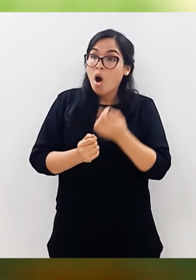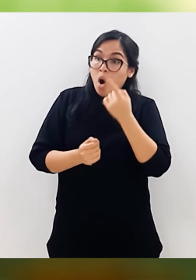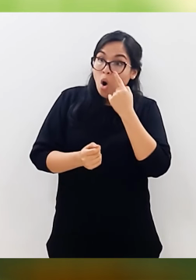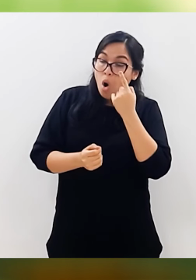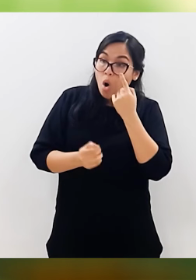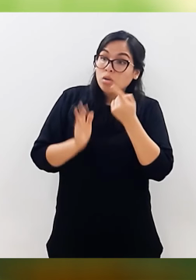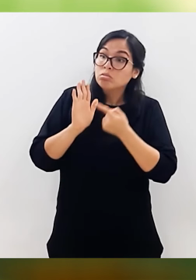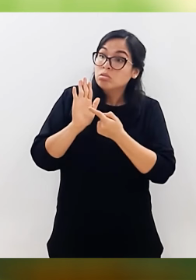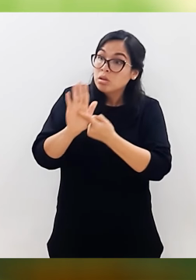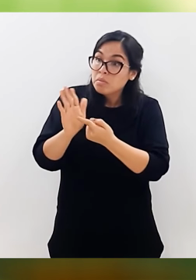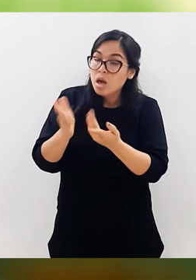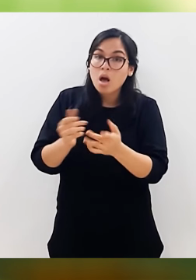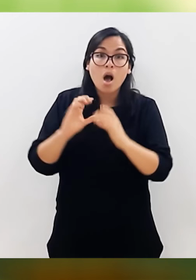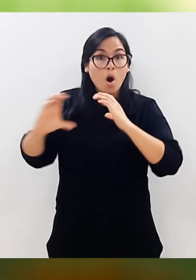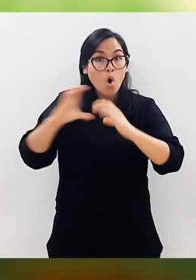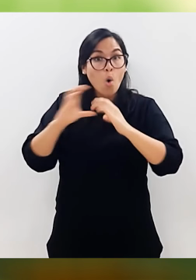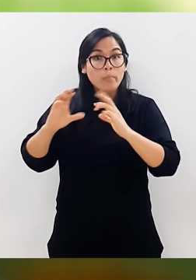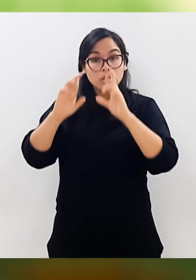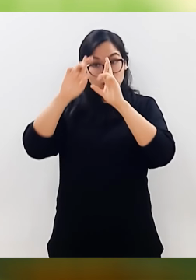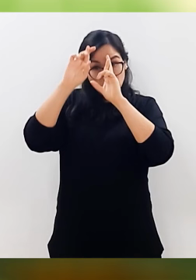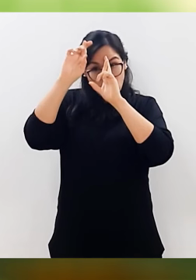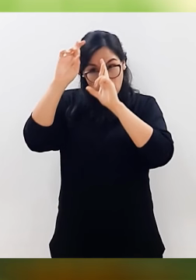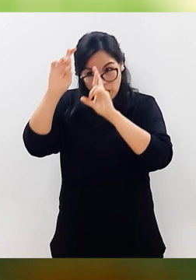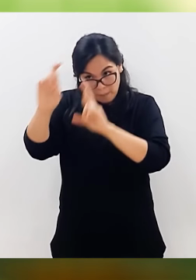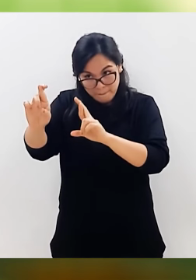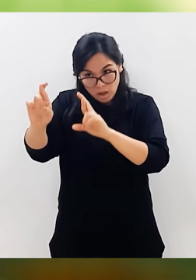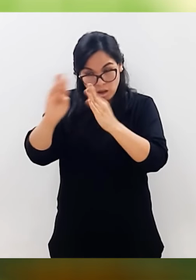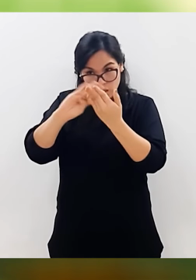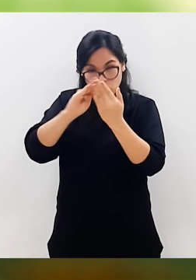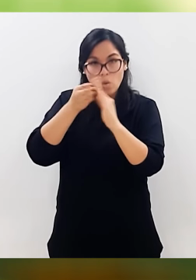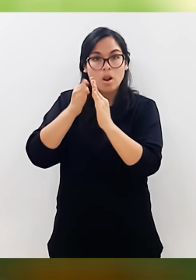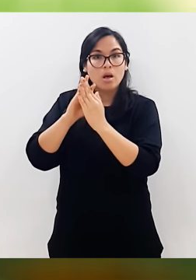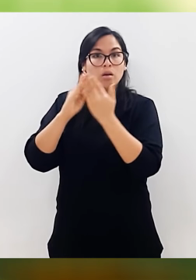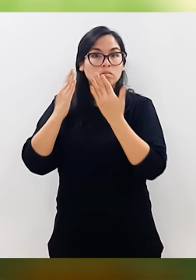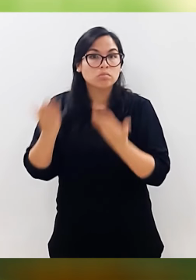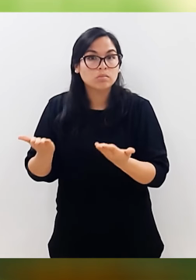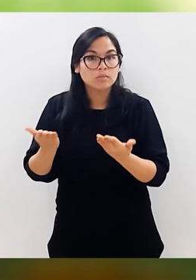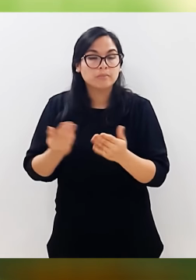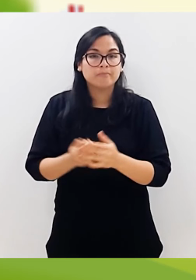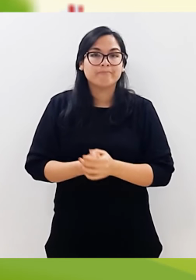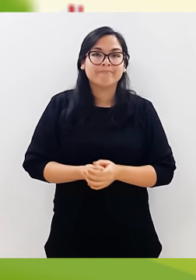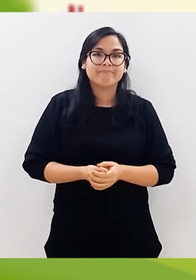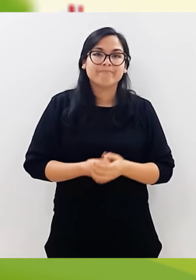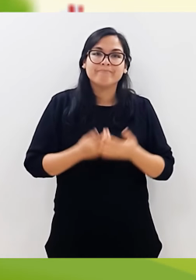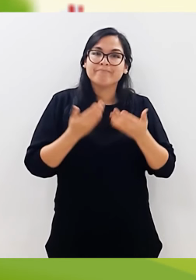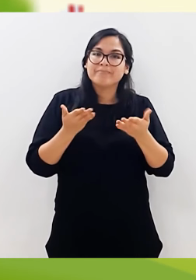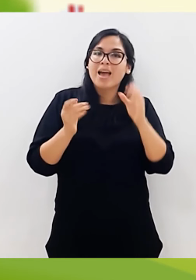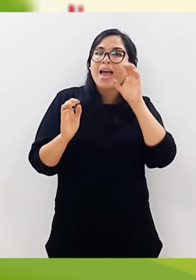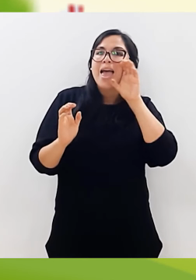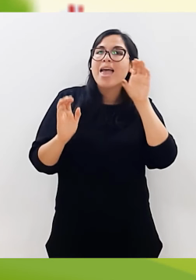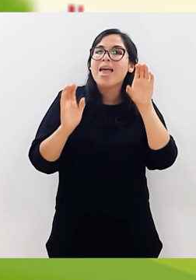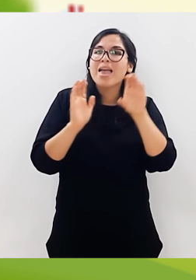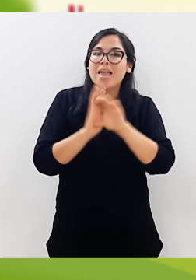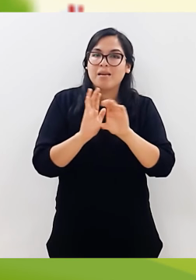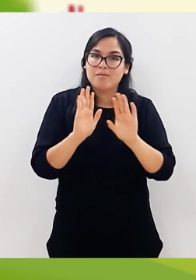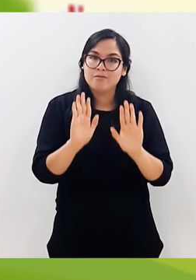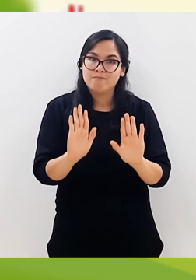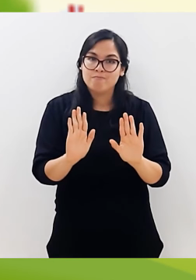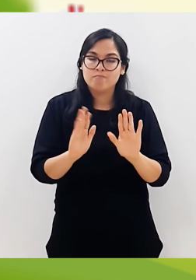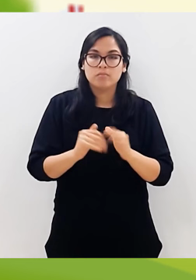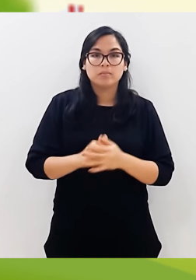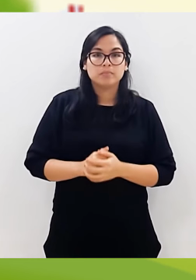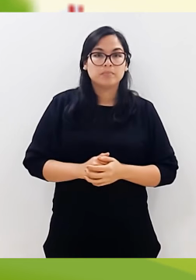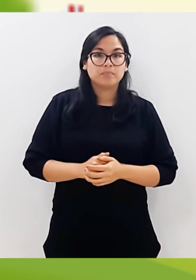comunicación y el respeto a la comunidad. Les pongo un ejemplo.